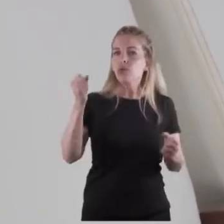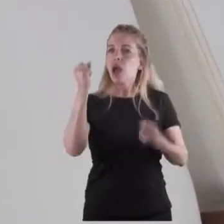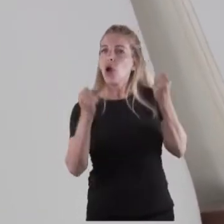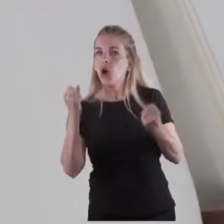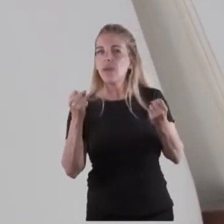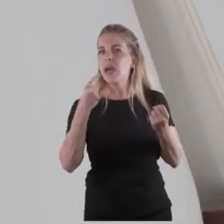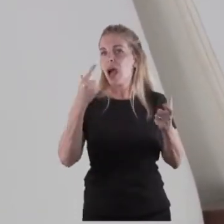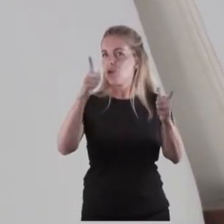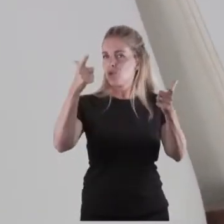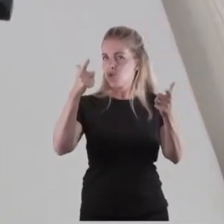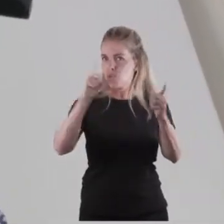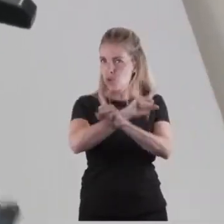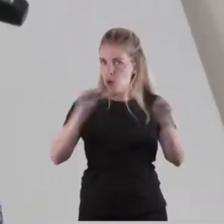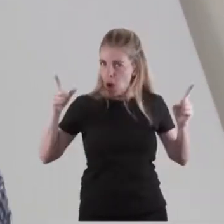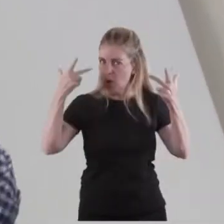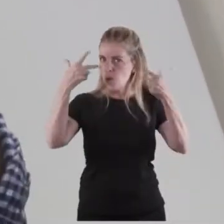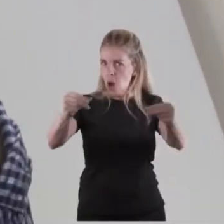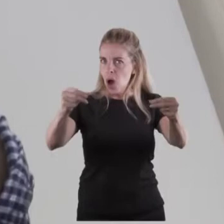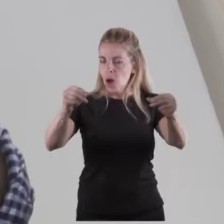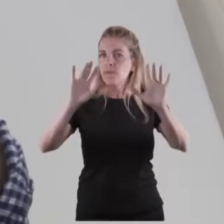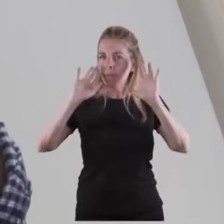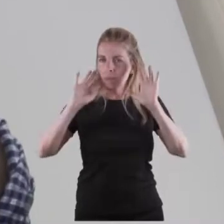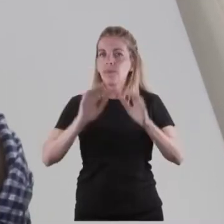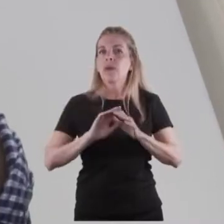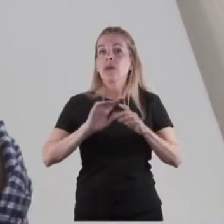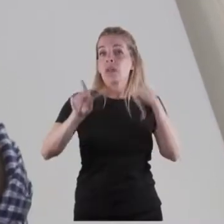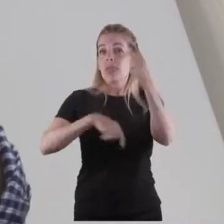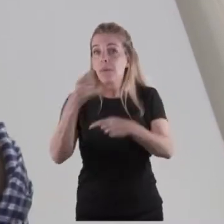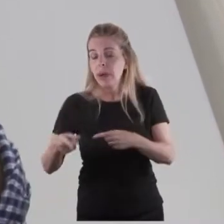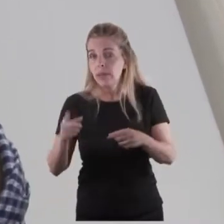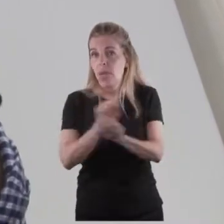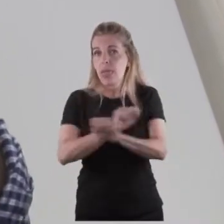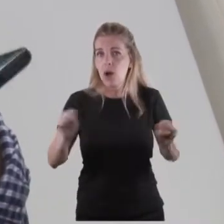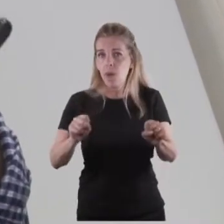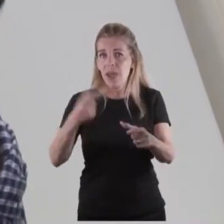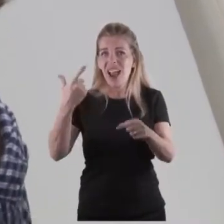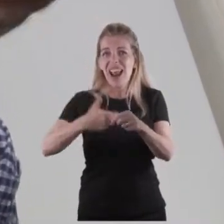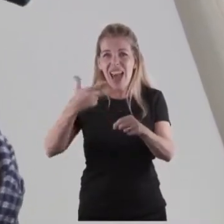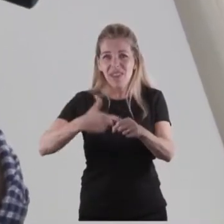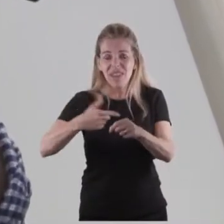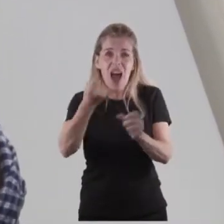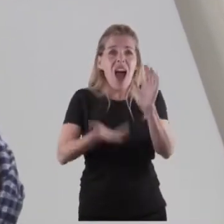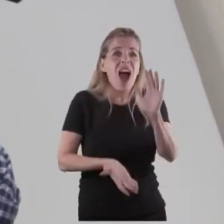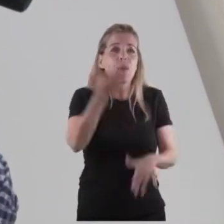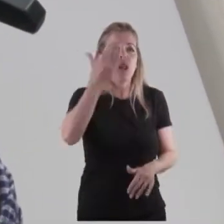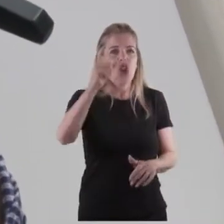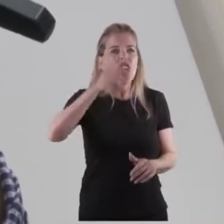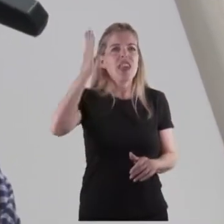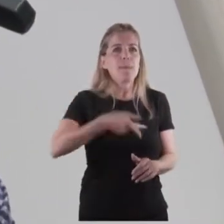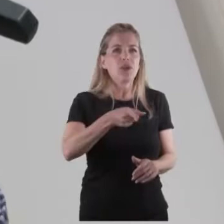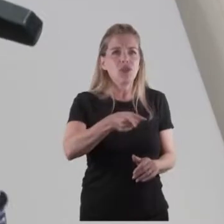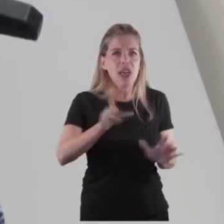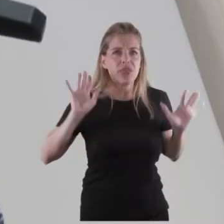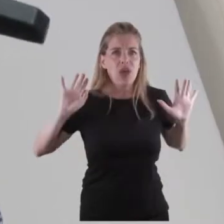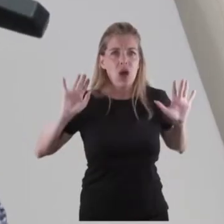como se dice la letra chica del acuerdo automáticamente aumentaron las naftas un promedio del 10 por ciento algo que ya estaba estipulado pero que bueno